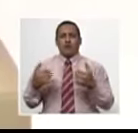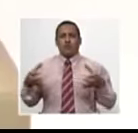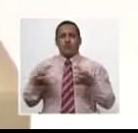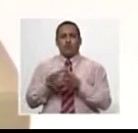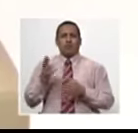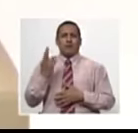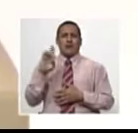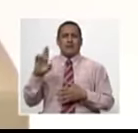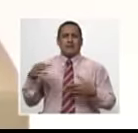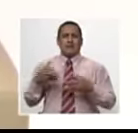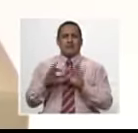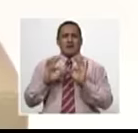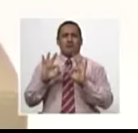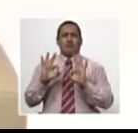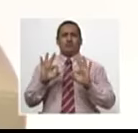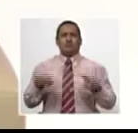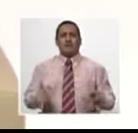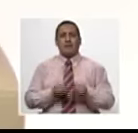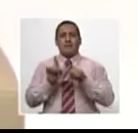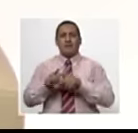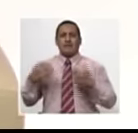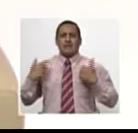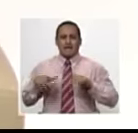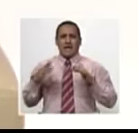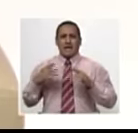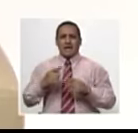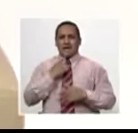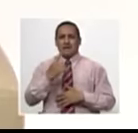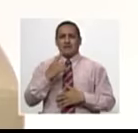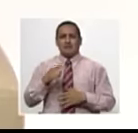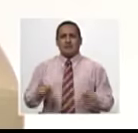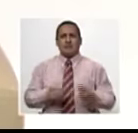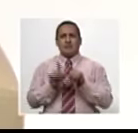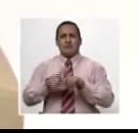crimen organizado, donde ya hay